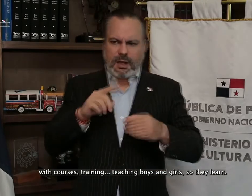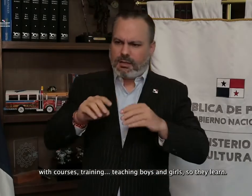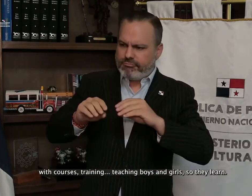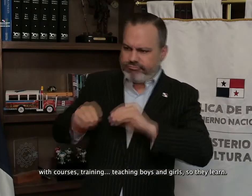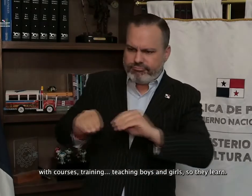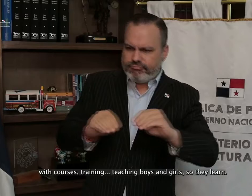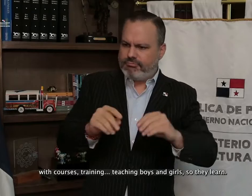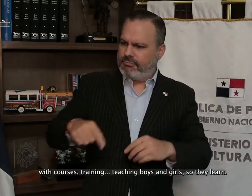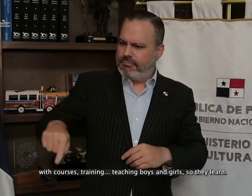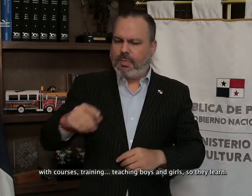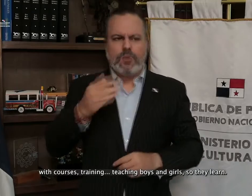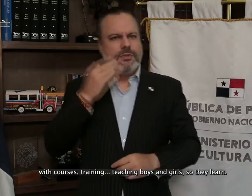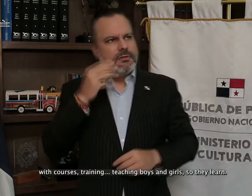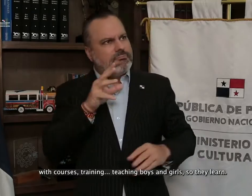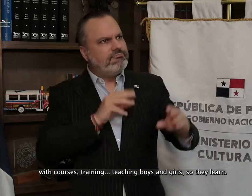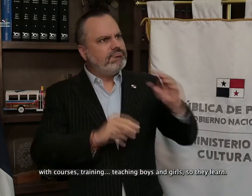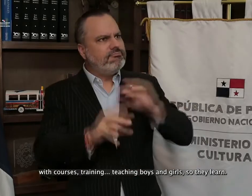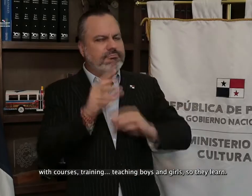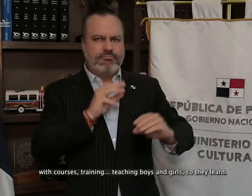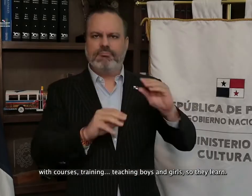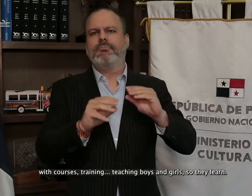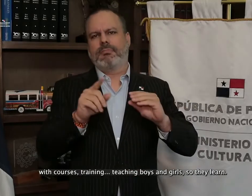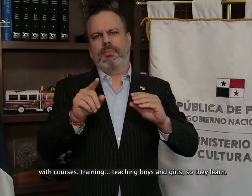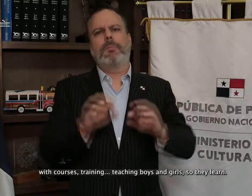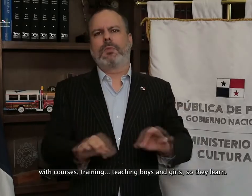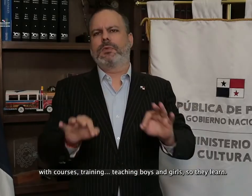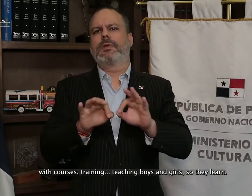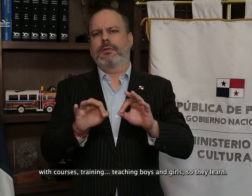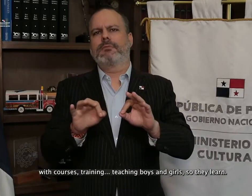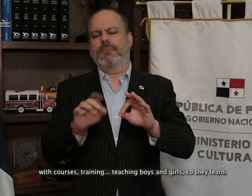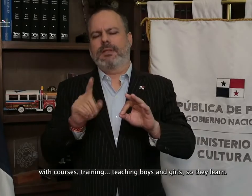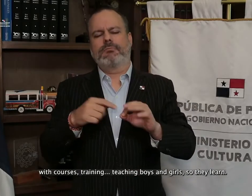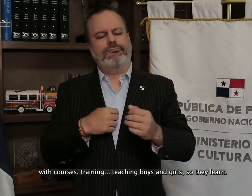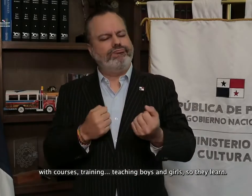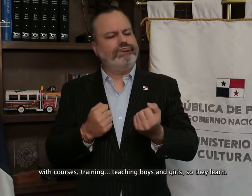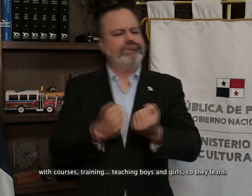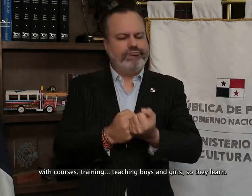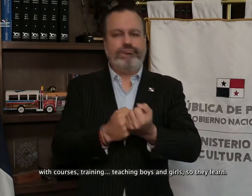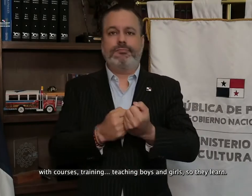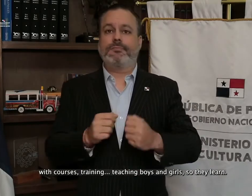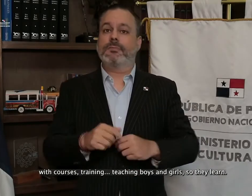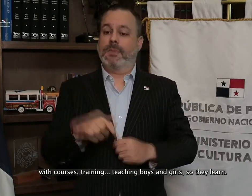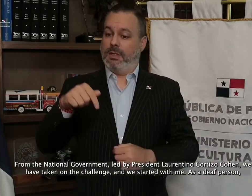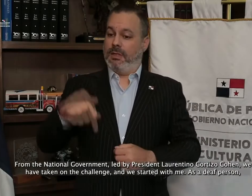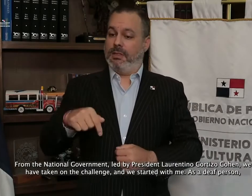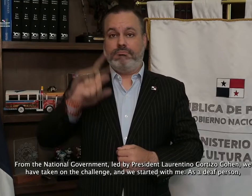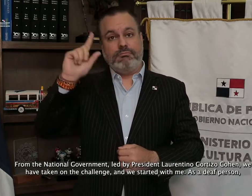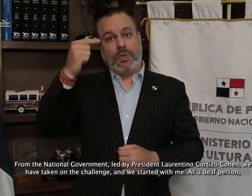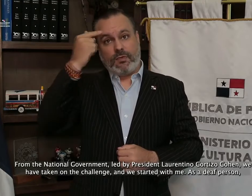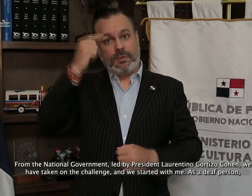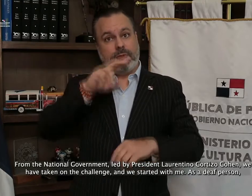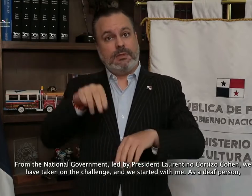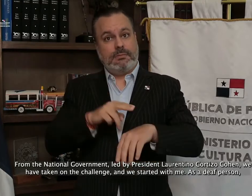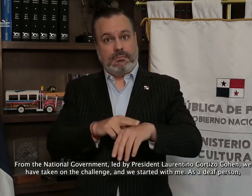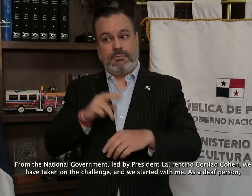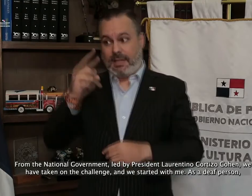de vital importancia para darles la oportunidad a todos los niños sordos. Aquí en el Ministerio de Cultura